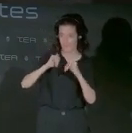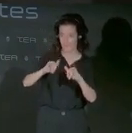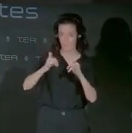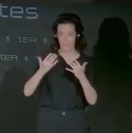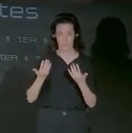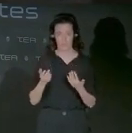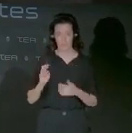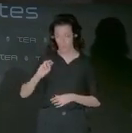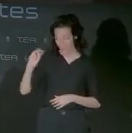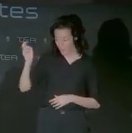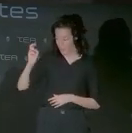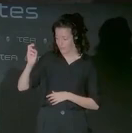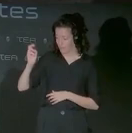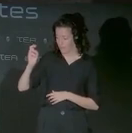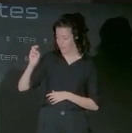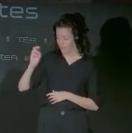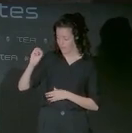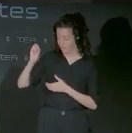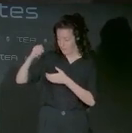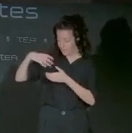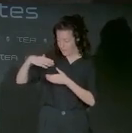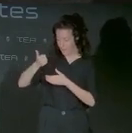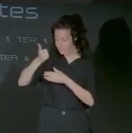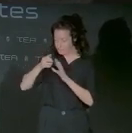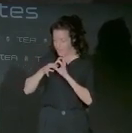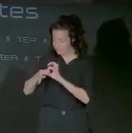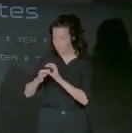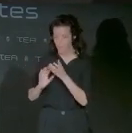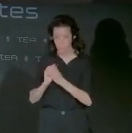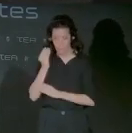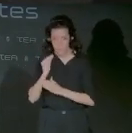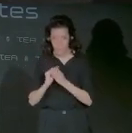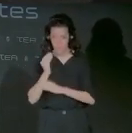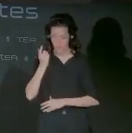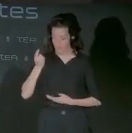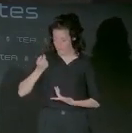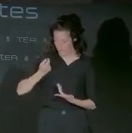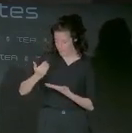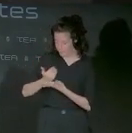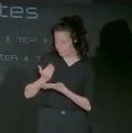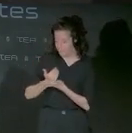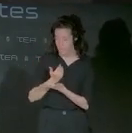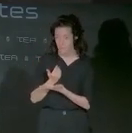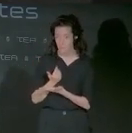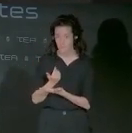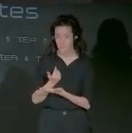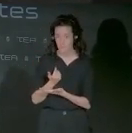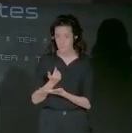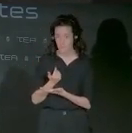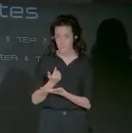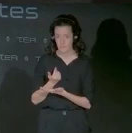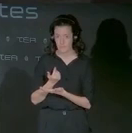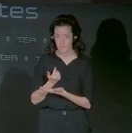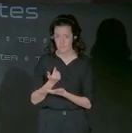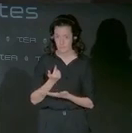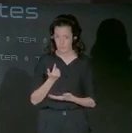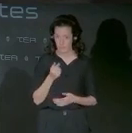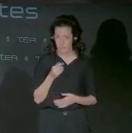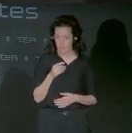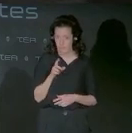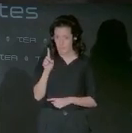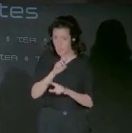otras aplicaciones más destinadas como a la productividad, no tienen por qué haber este como tipo de problemas,